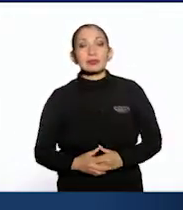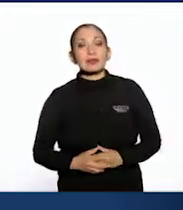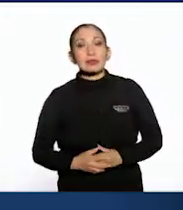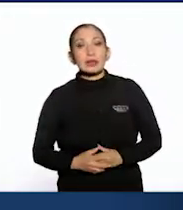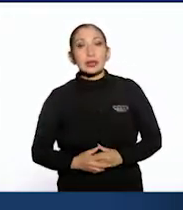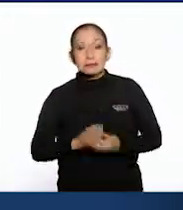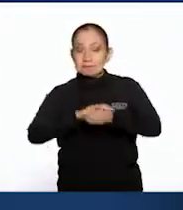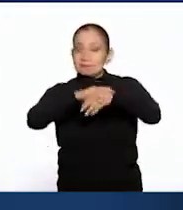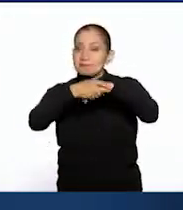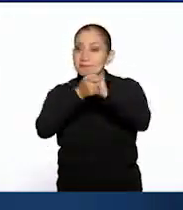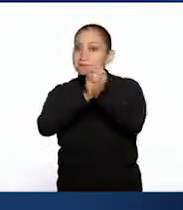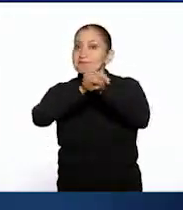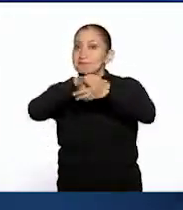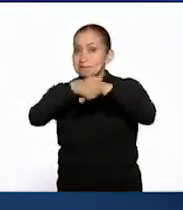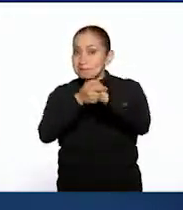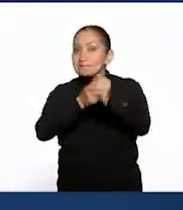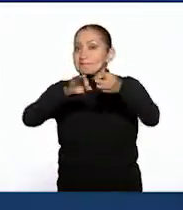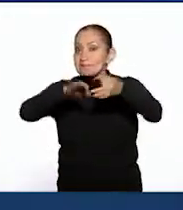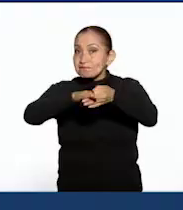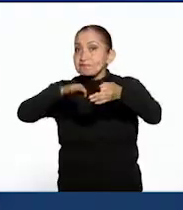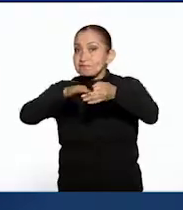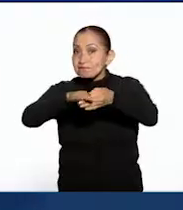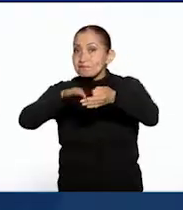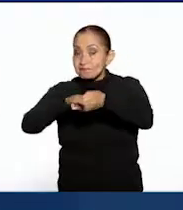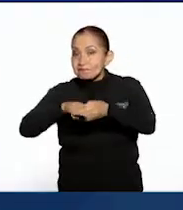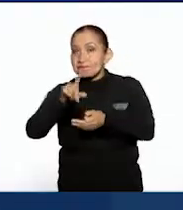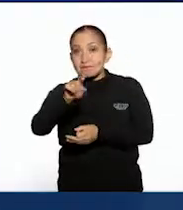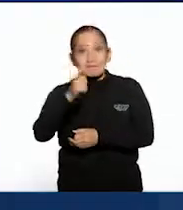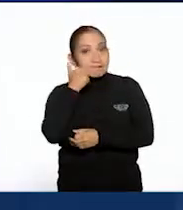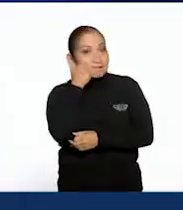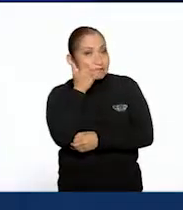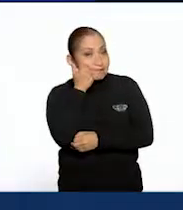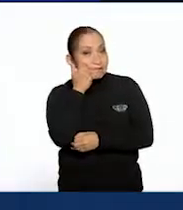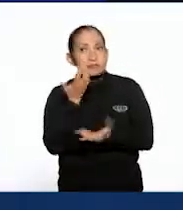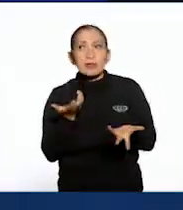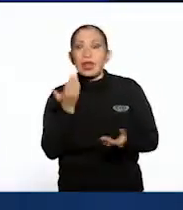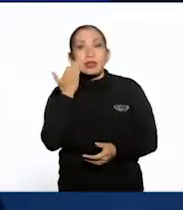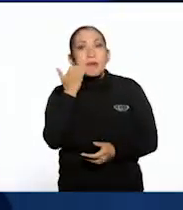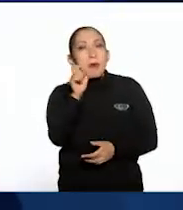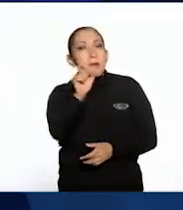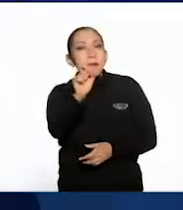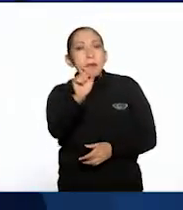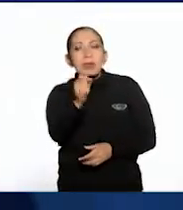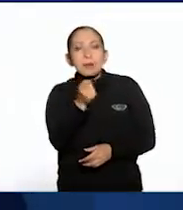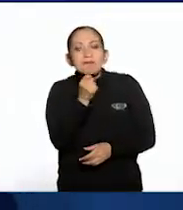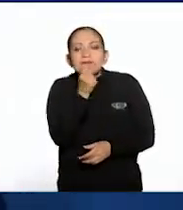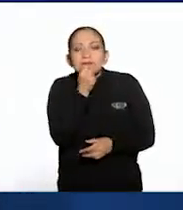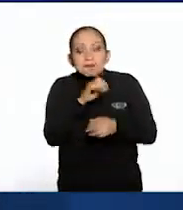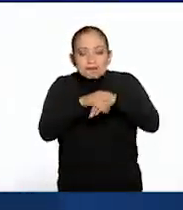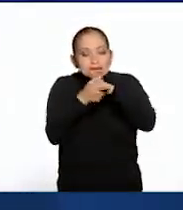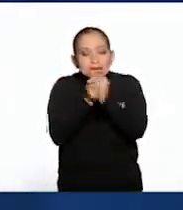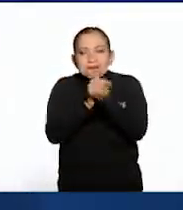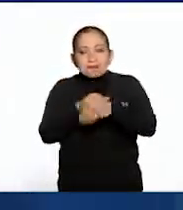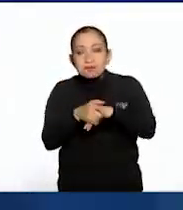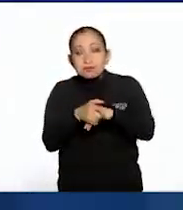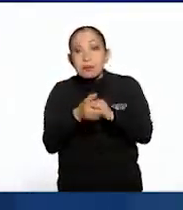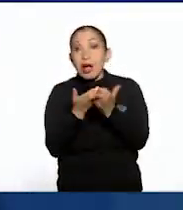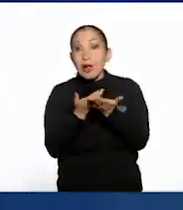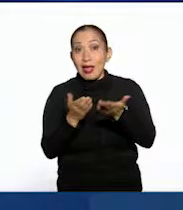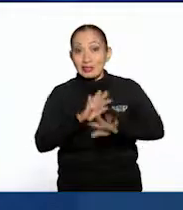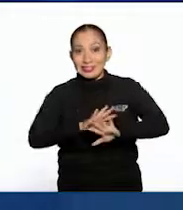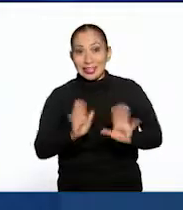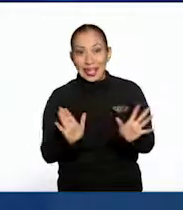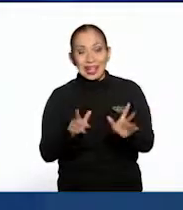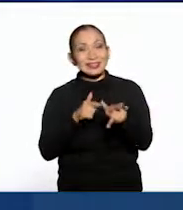cubrebocas. Lava tus manos frecuentemente con agua y con jabón, por lo menos durante 20 segundos. Ahora